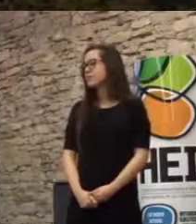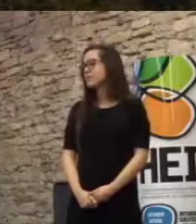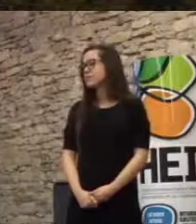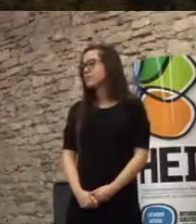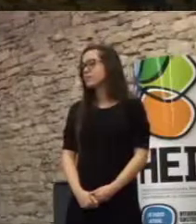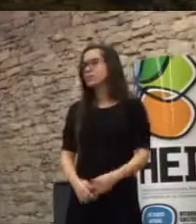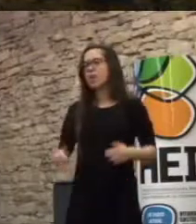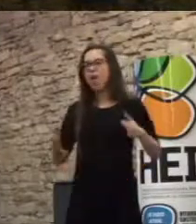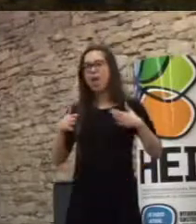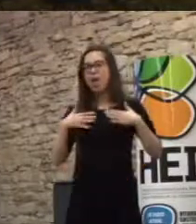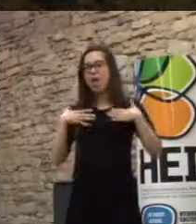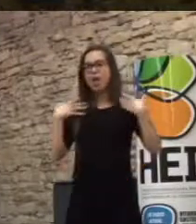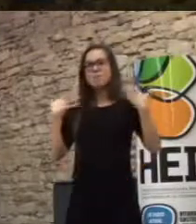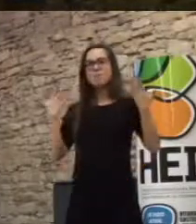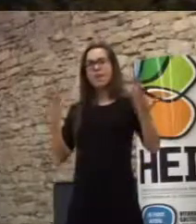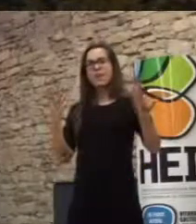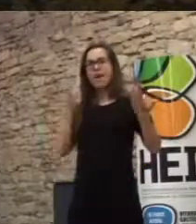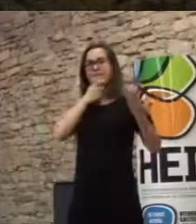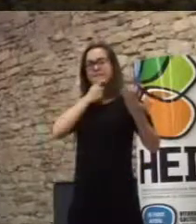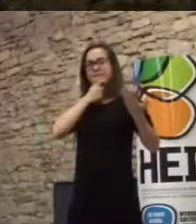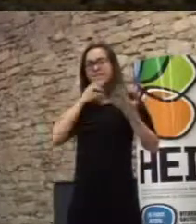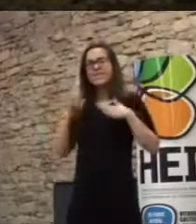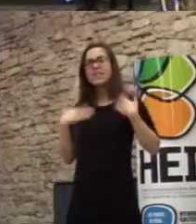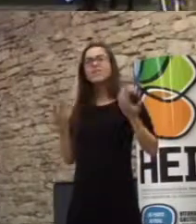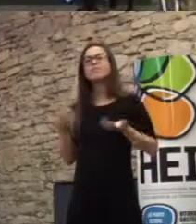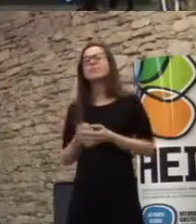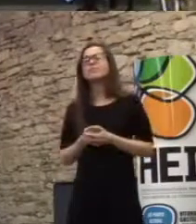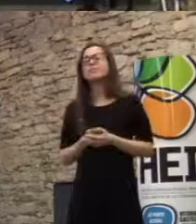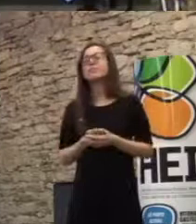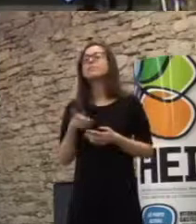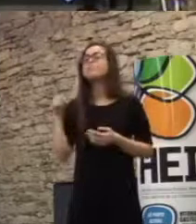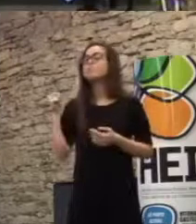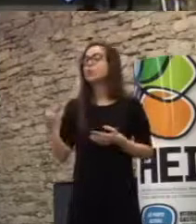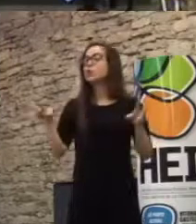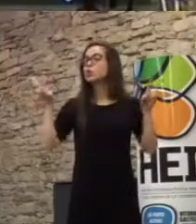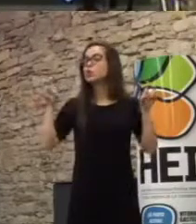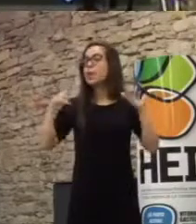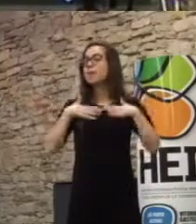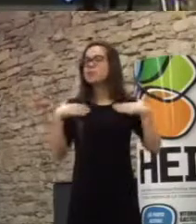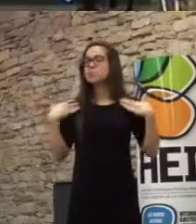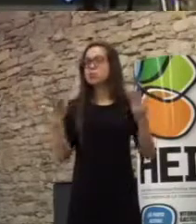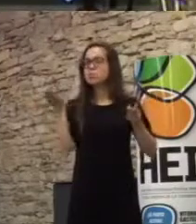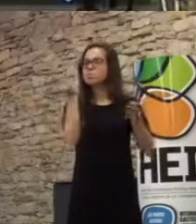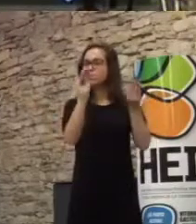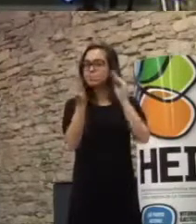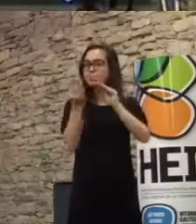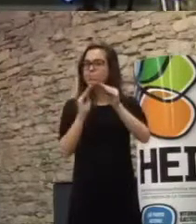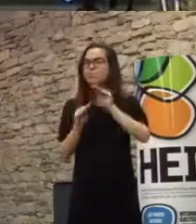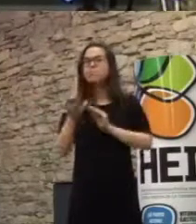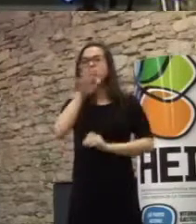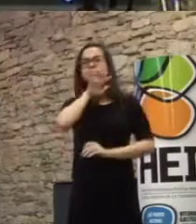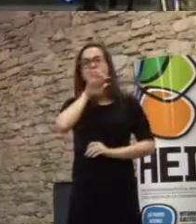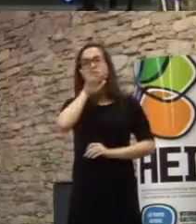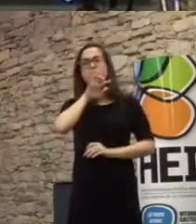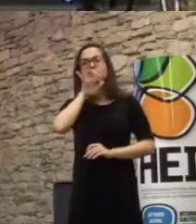admiración así que seguridad curiosidad y admiración son las nuevas emociones que curiosamente son las